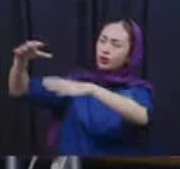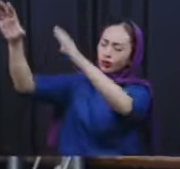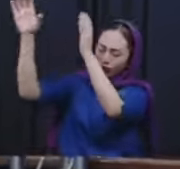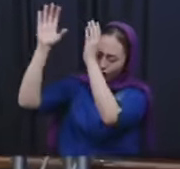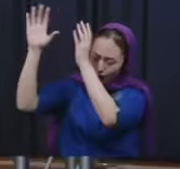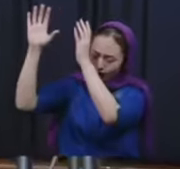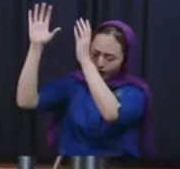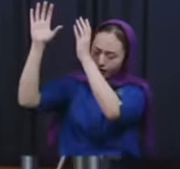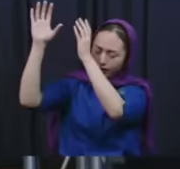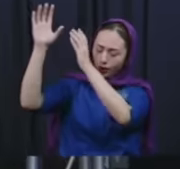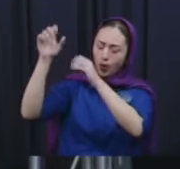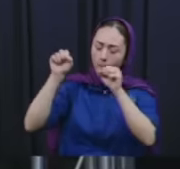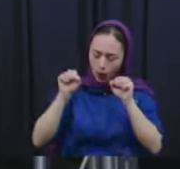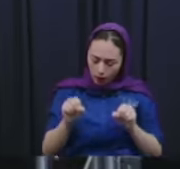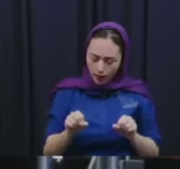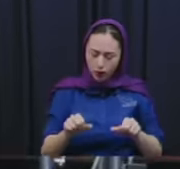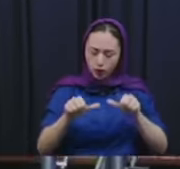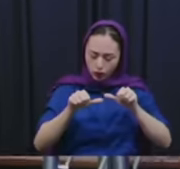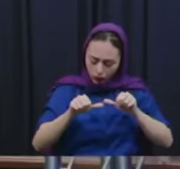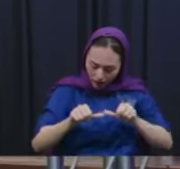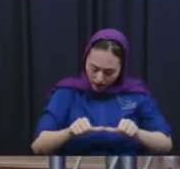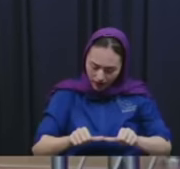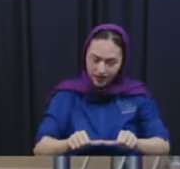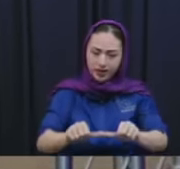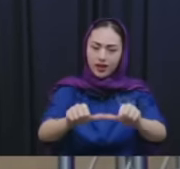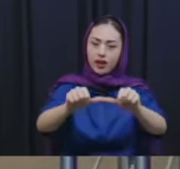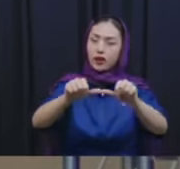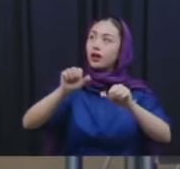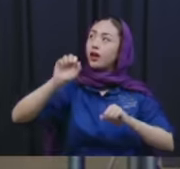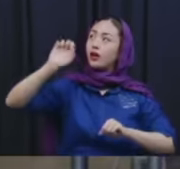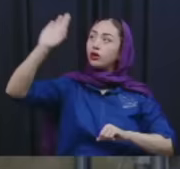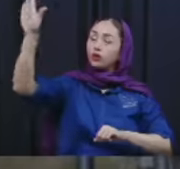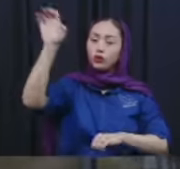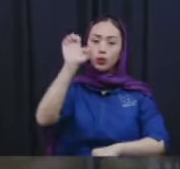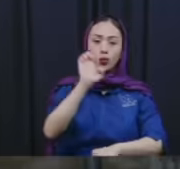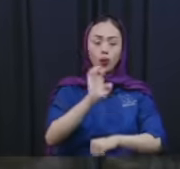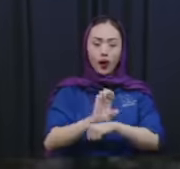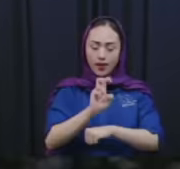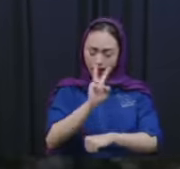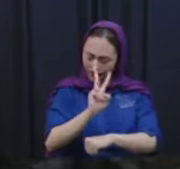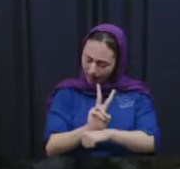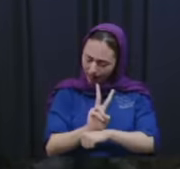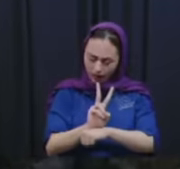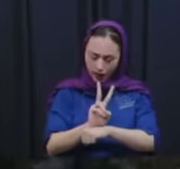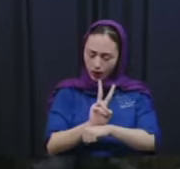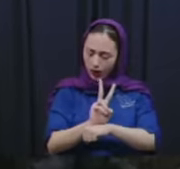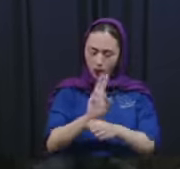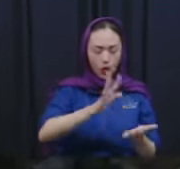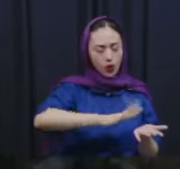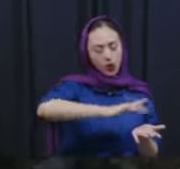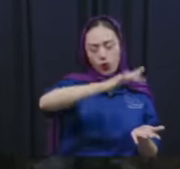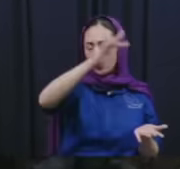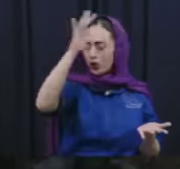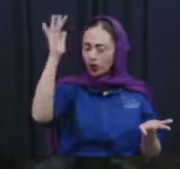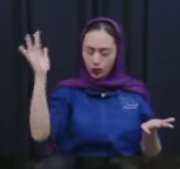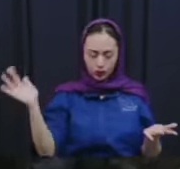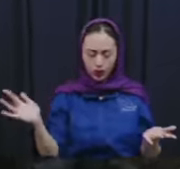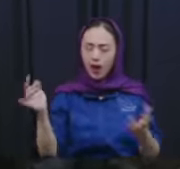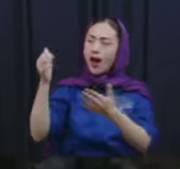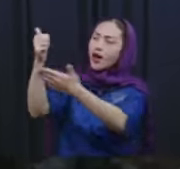avanzando en este evangelio tan glorioso eh Ayúdanos a entender señor que esto no se